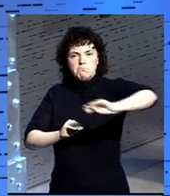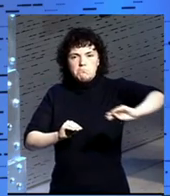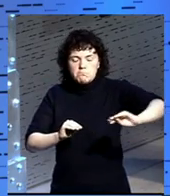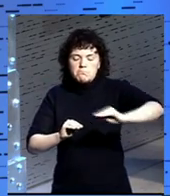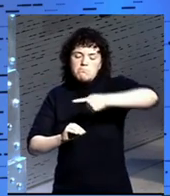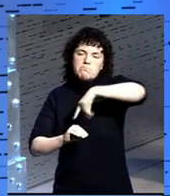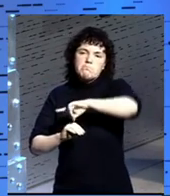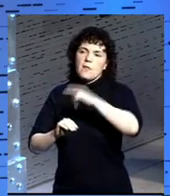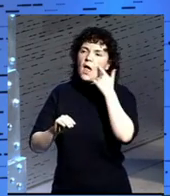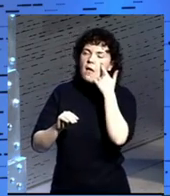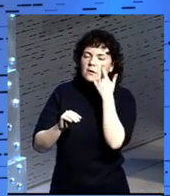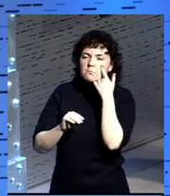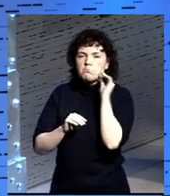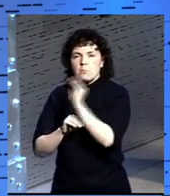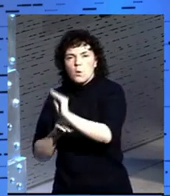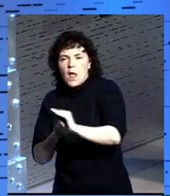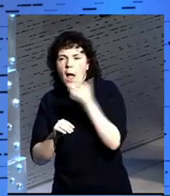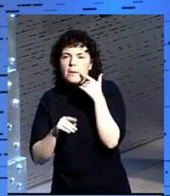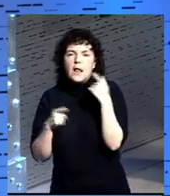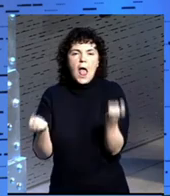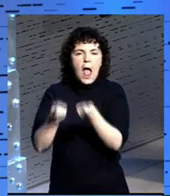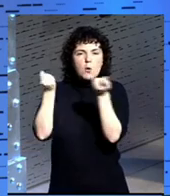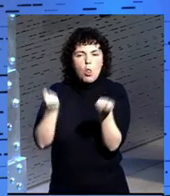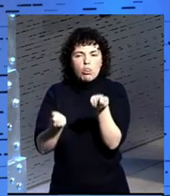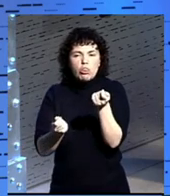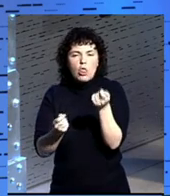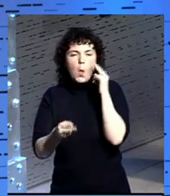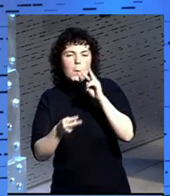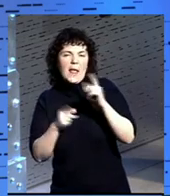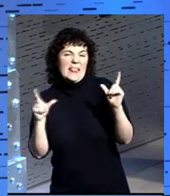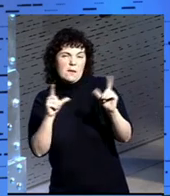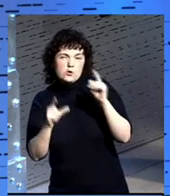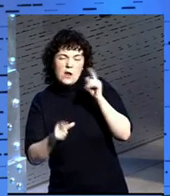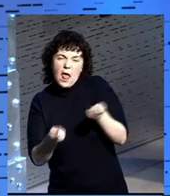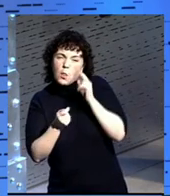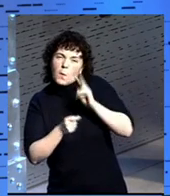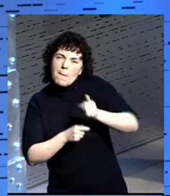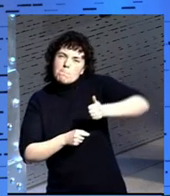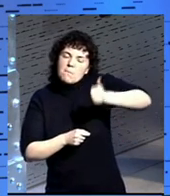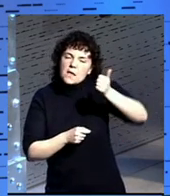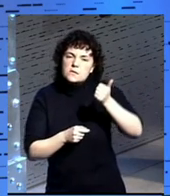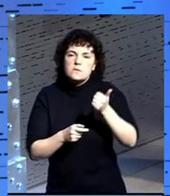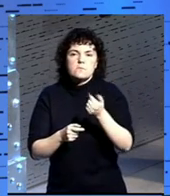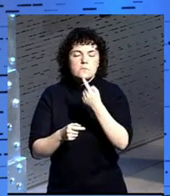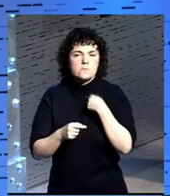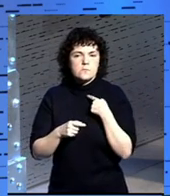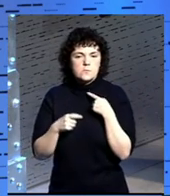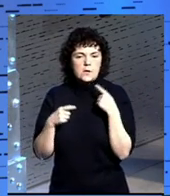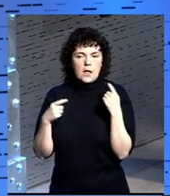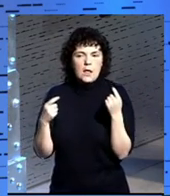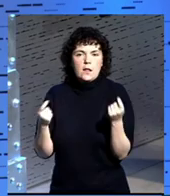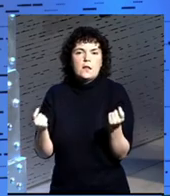intentaba pues cifrar cuál era el spot que había sido más visto en televisión, dejó en primer lugar un spot que no se